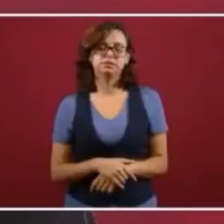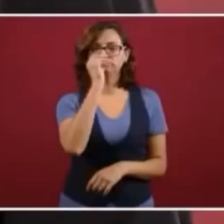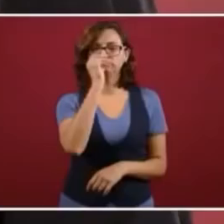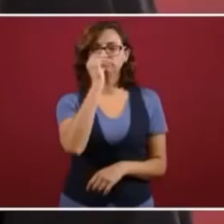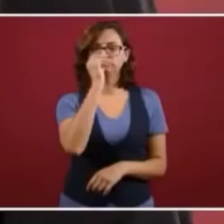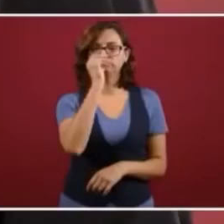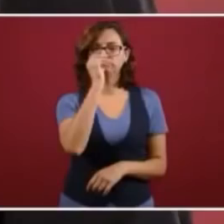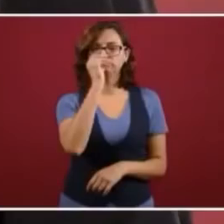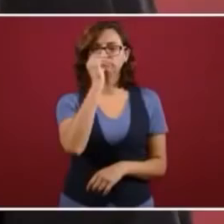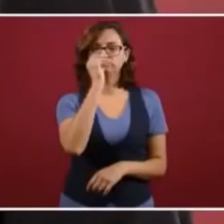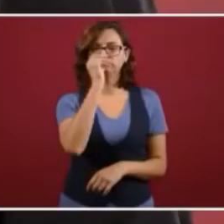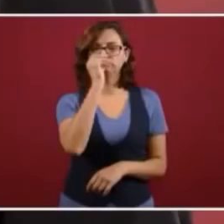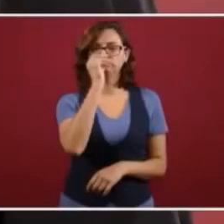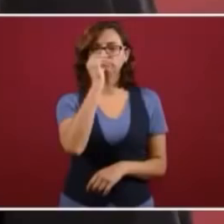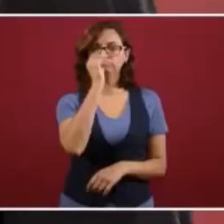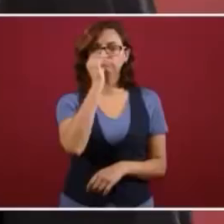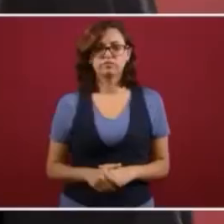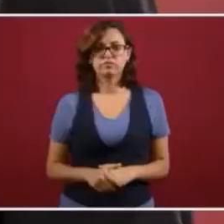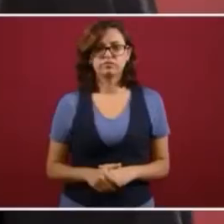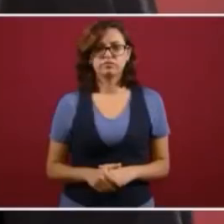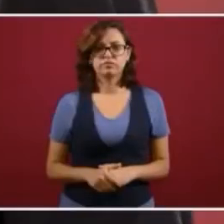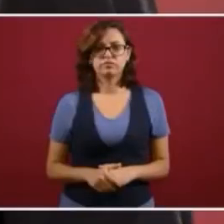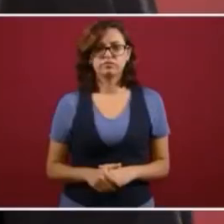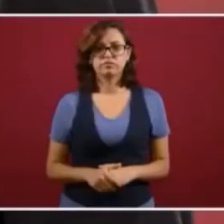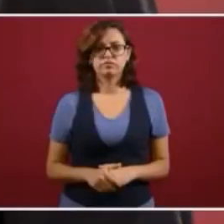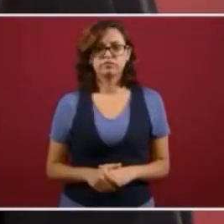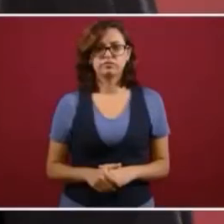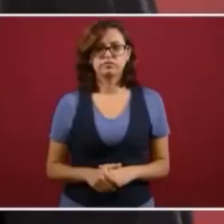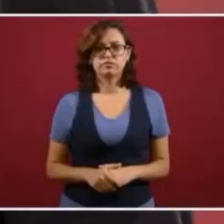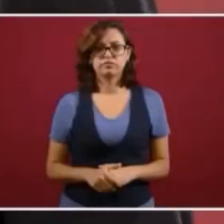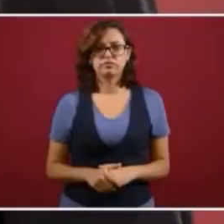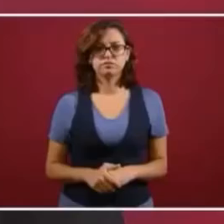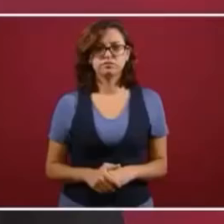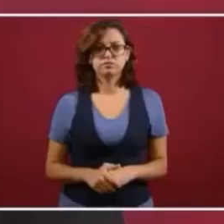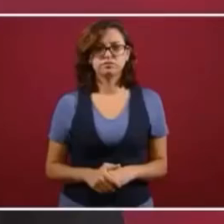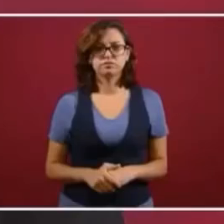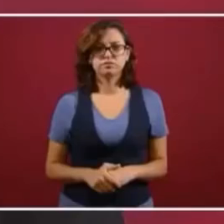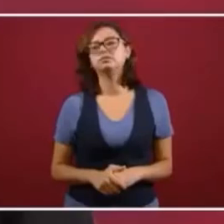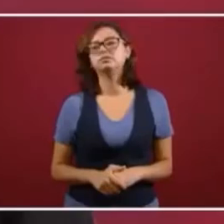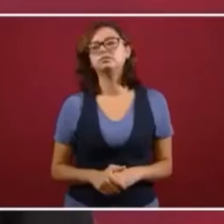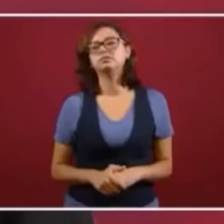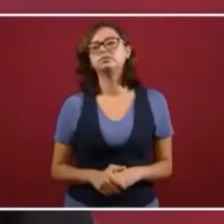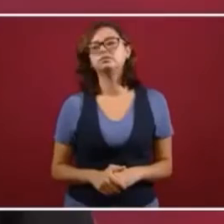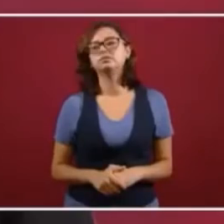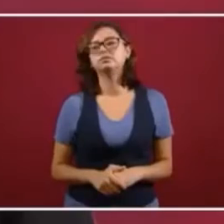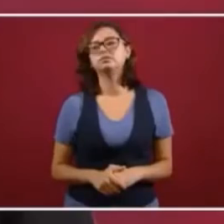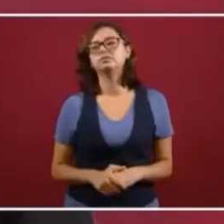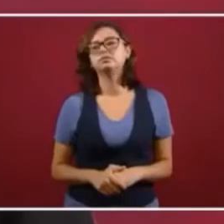Participaron en el fraude del 2006 estos defensores